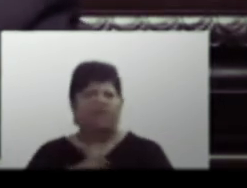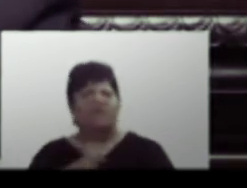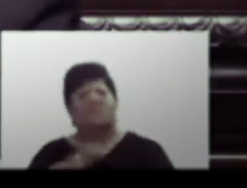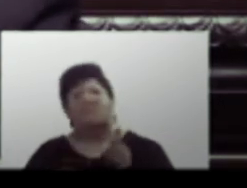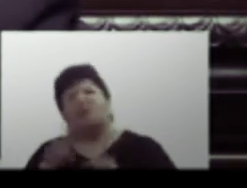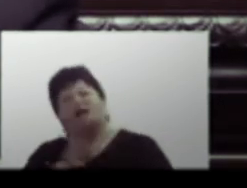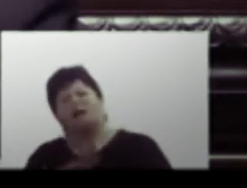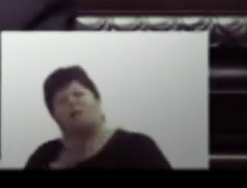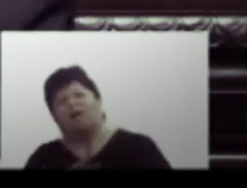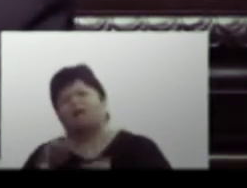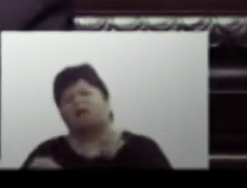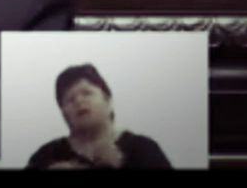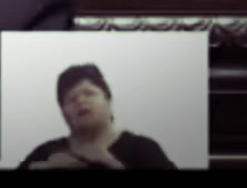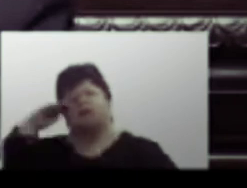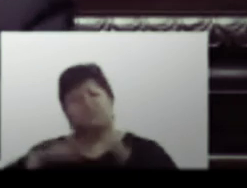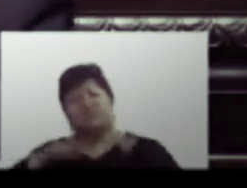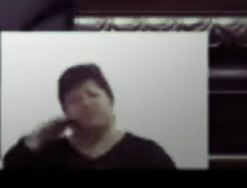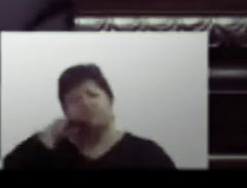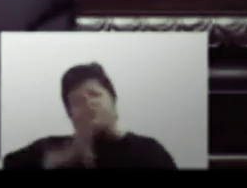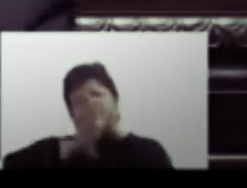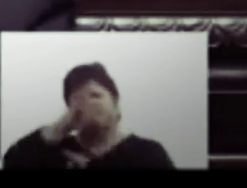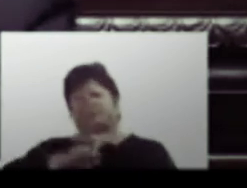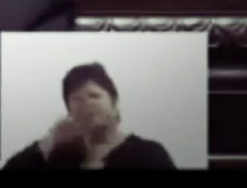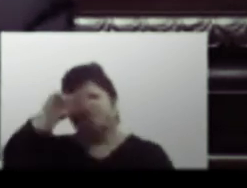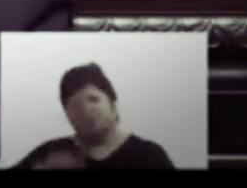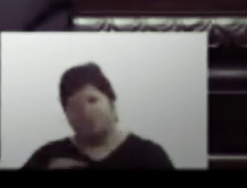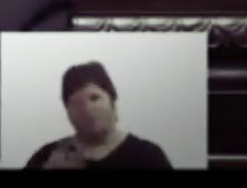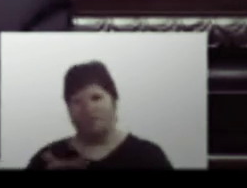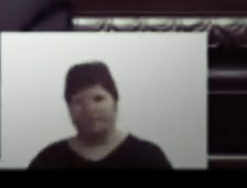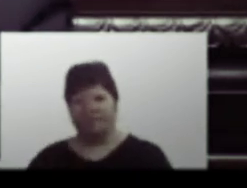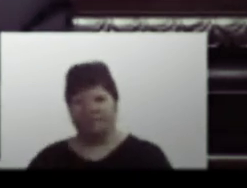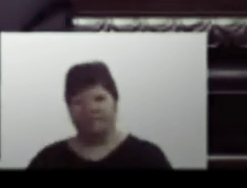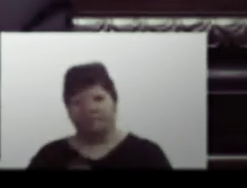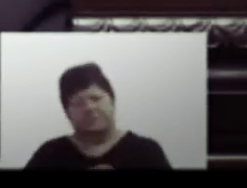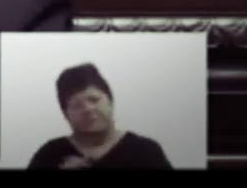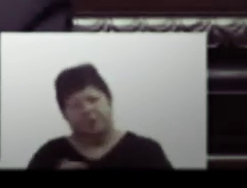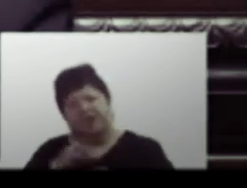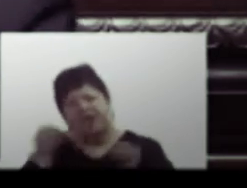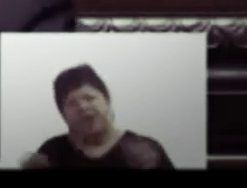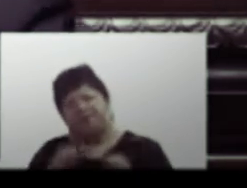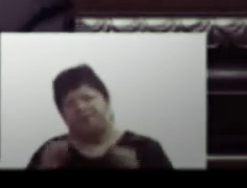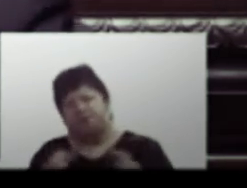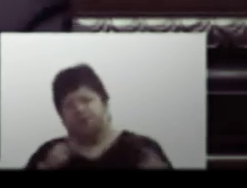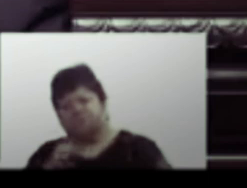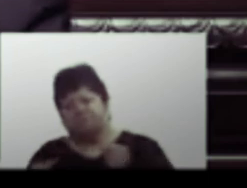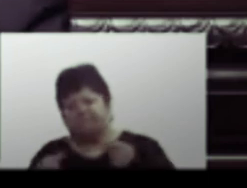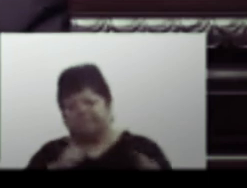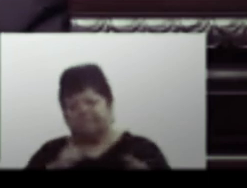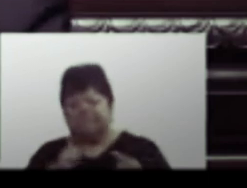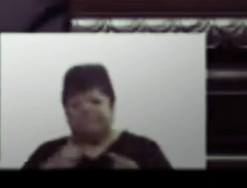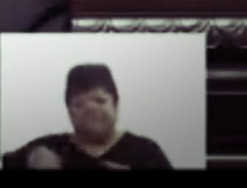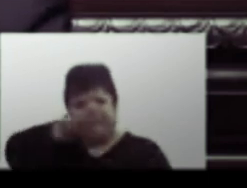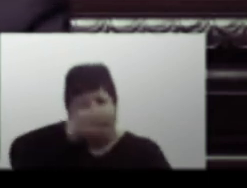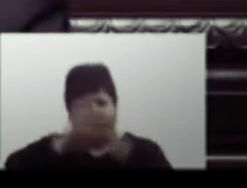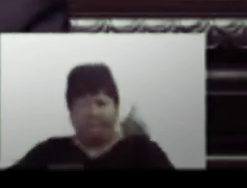desequilibrios, otra época de no tanta información y que se podía proceder arbitrariamente sin que la opinión pública lo